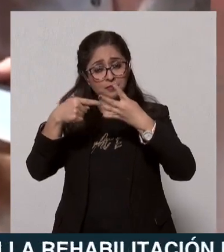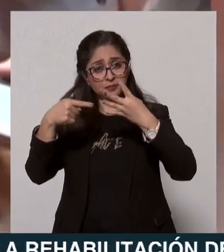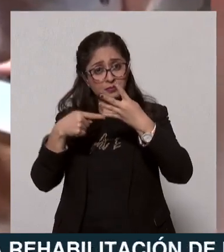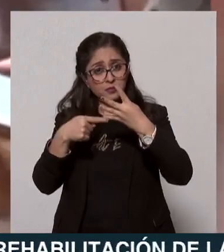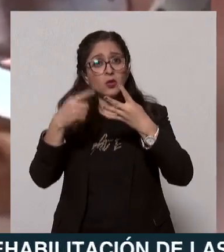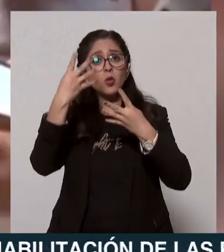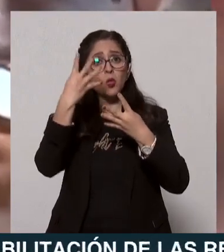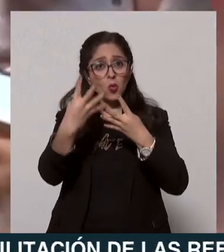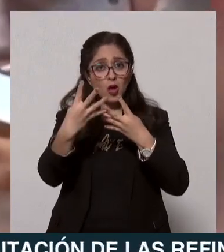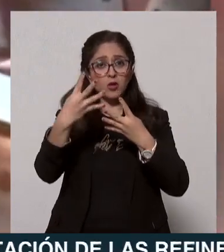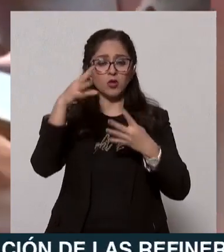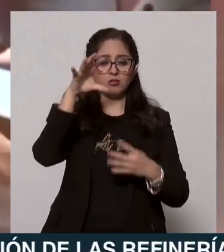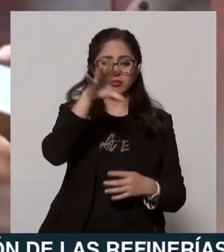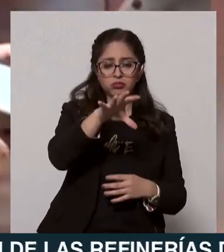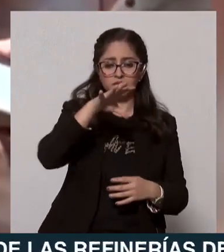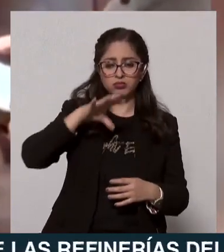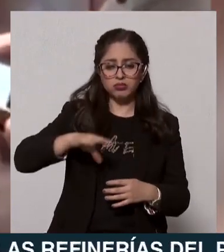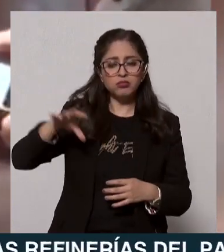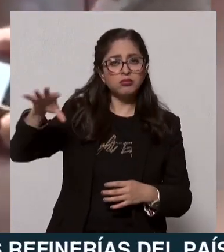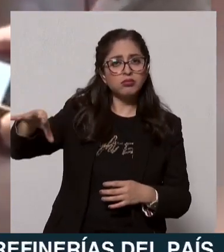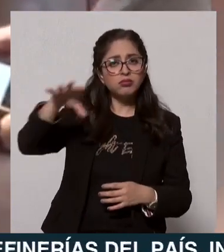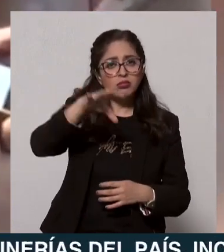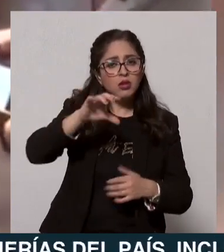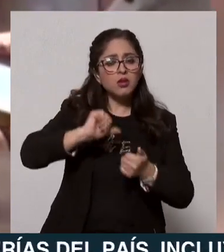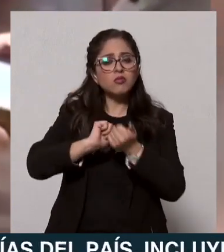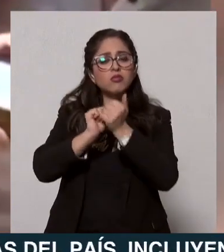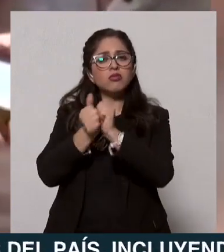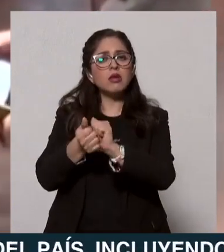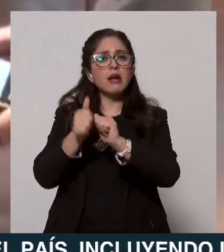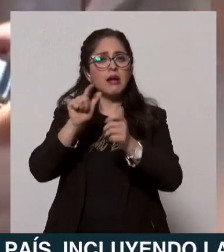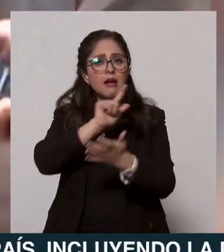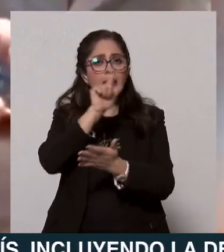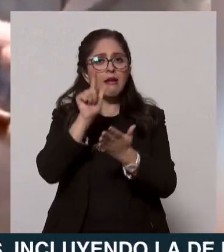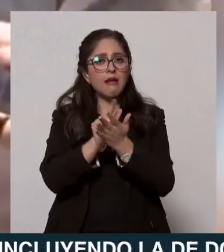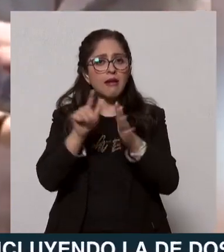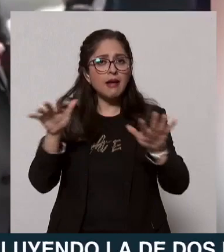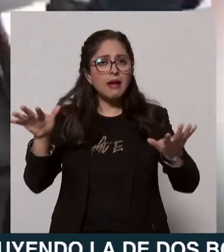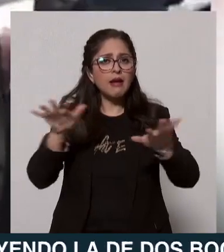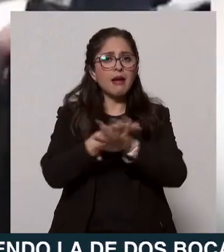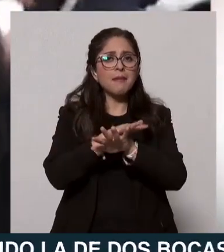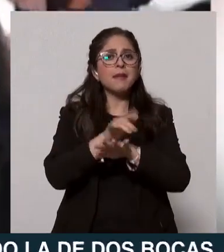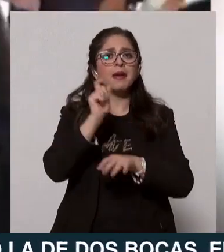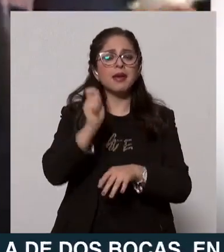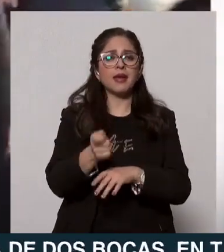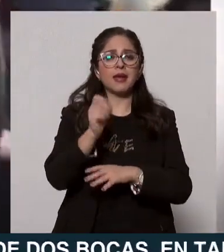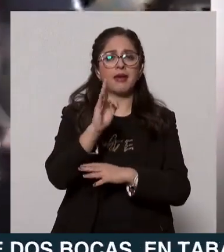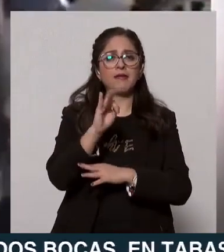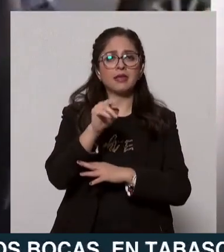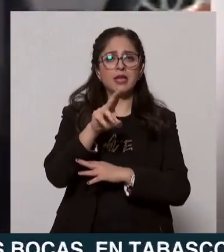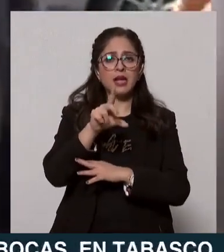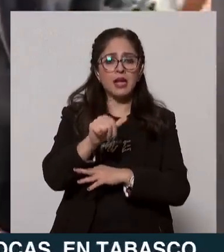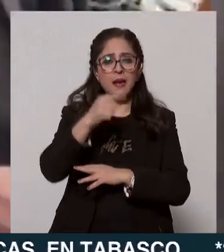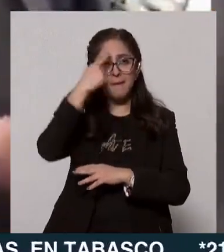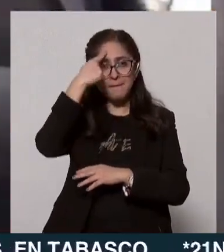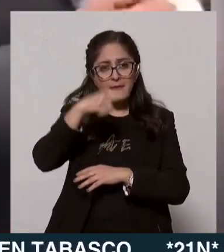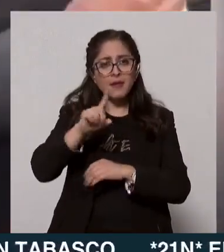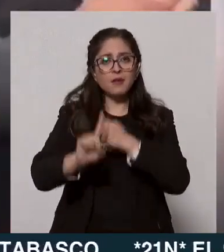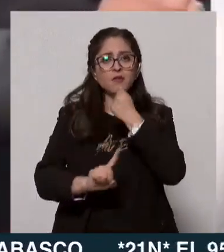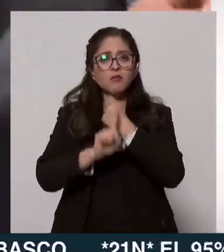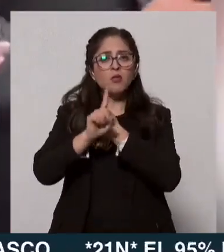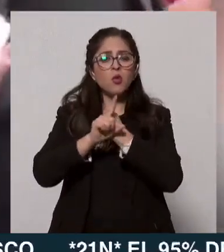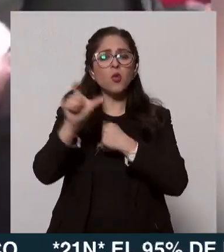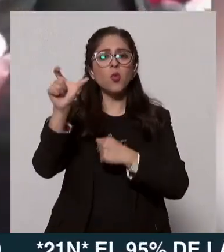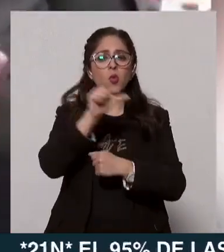4 áreas que toma nada más la ley de transición, es una fiscalía especializada en delitos electorales, una